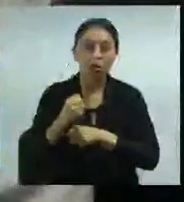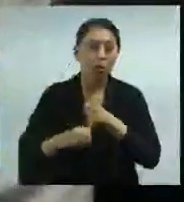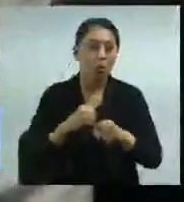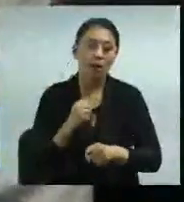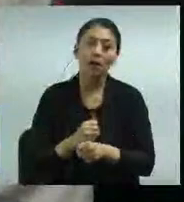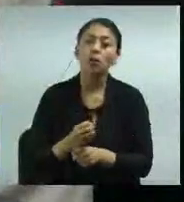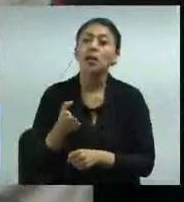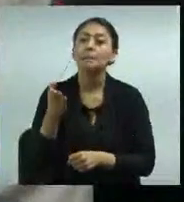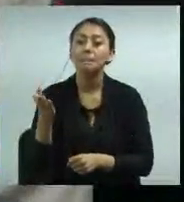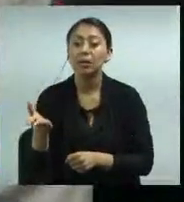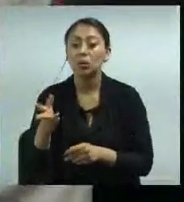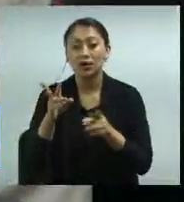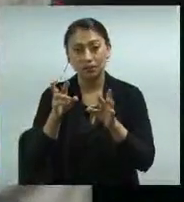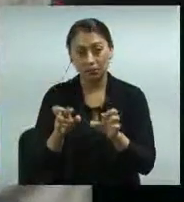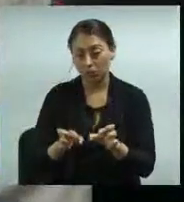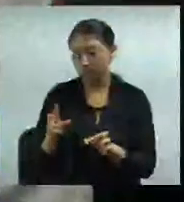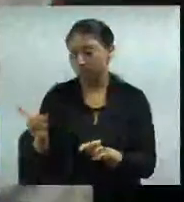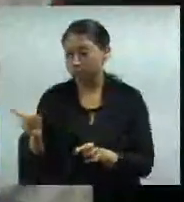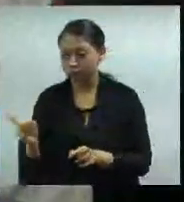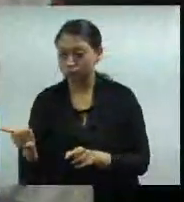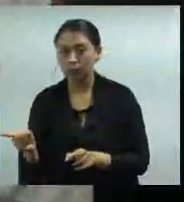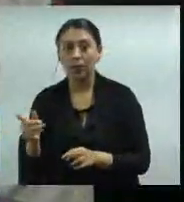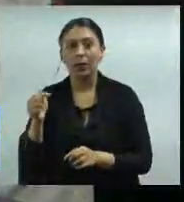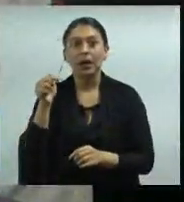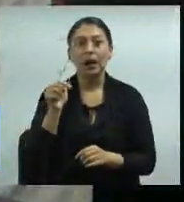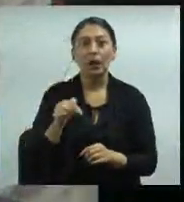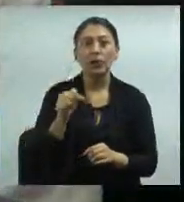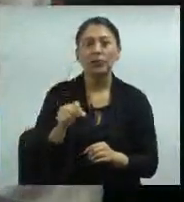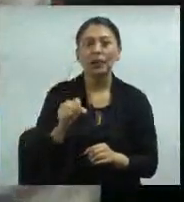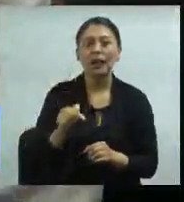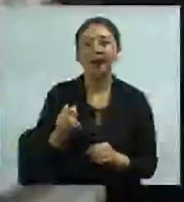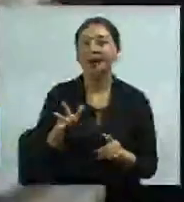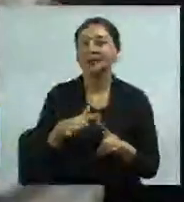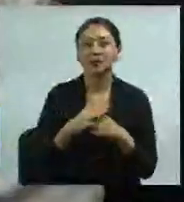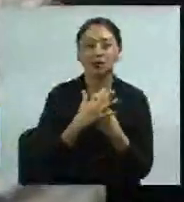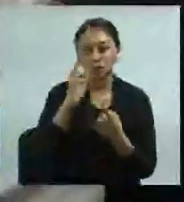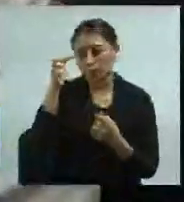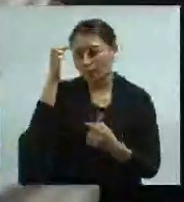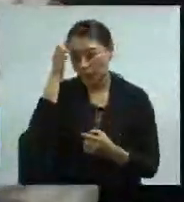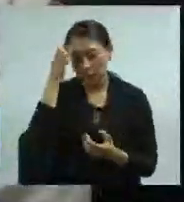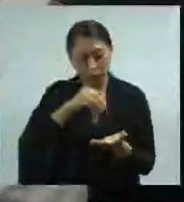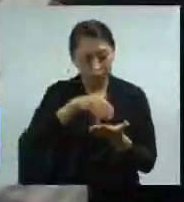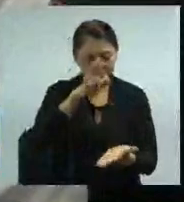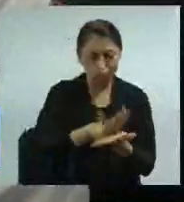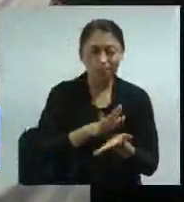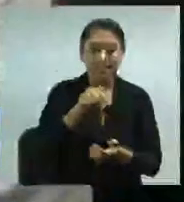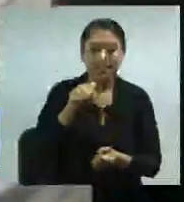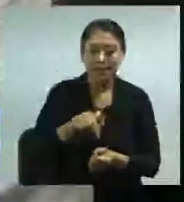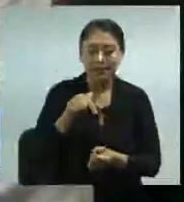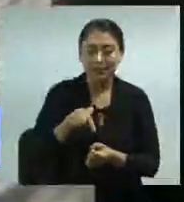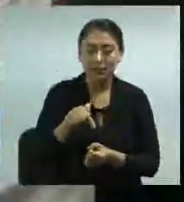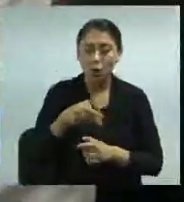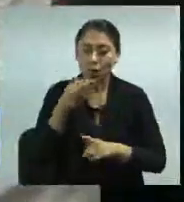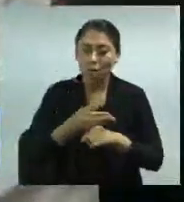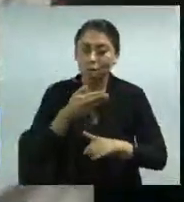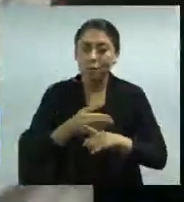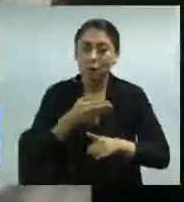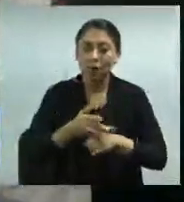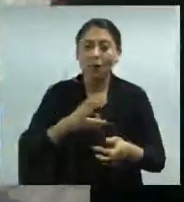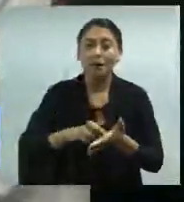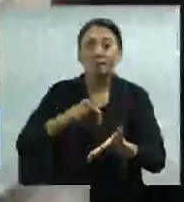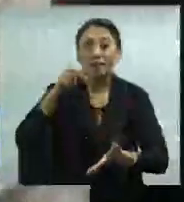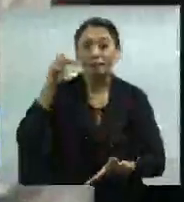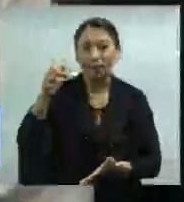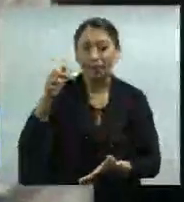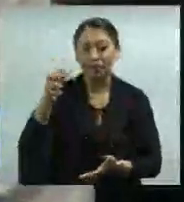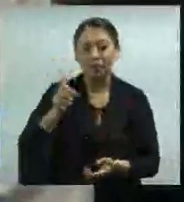los colegas es que realmente no entremos en cuestiones muy políticas citando a la gente. Este es un problema estructural del país. No tenemos